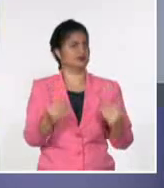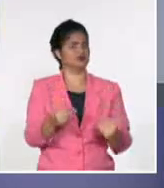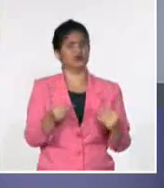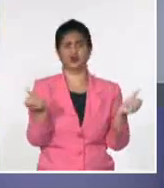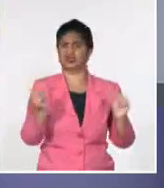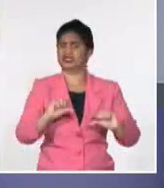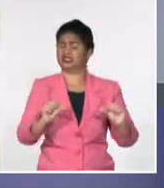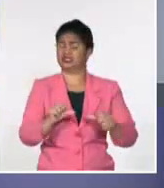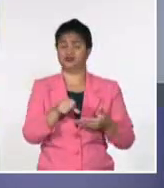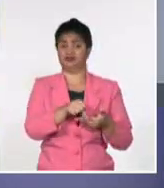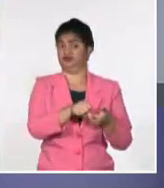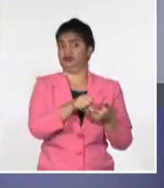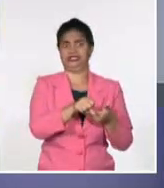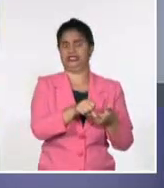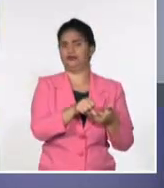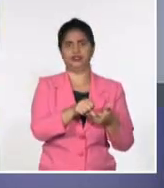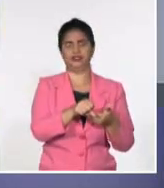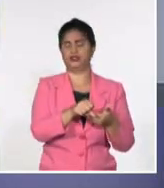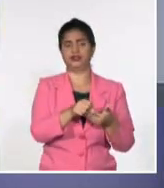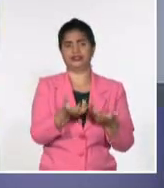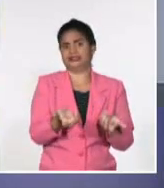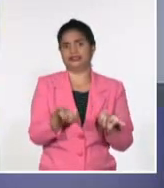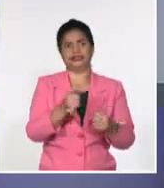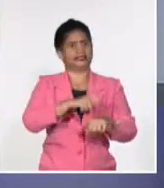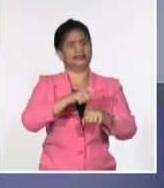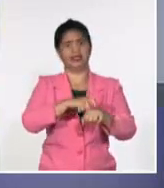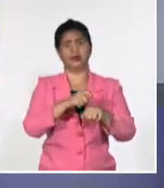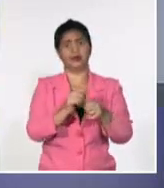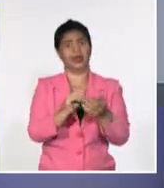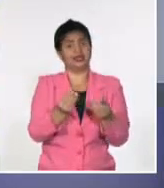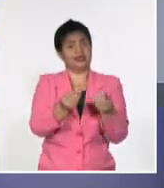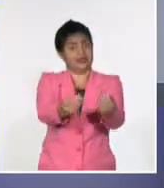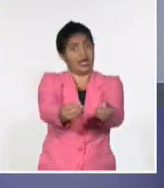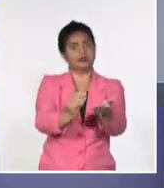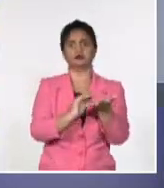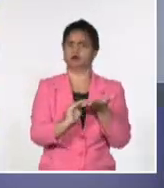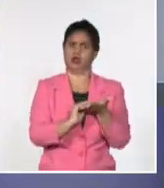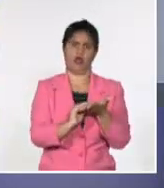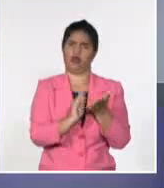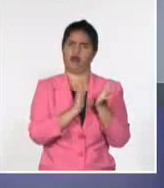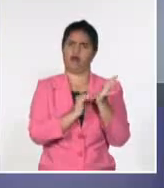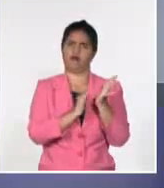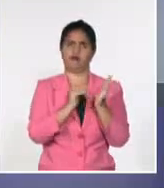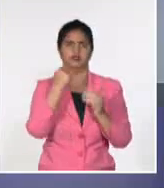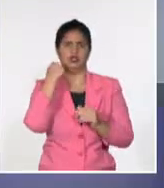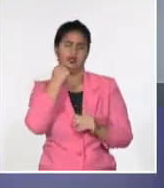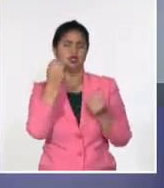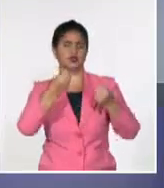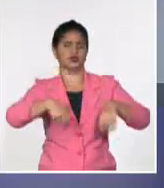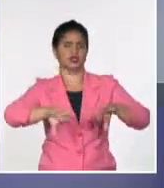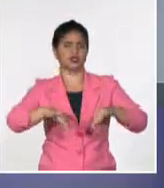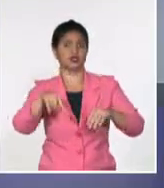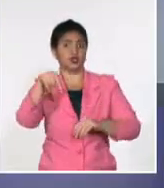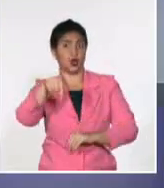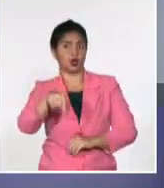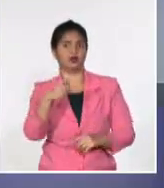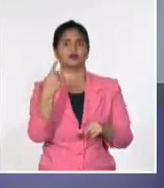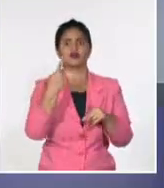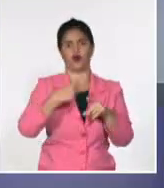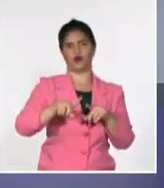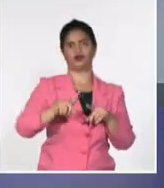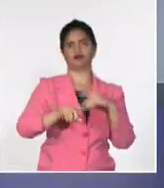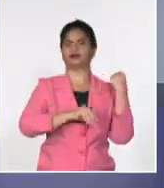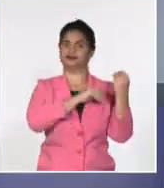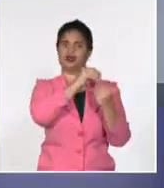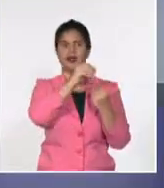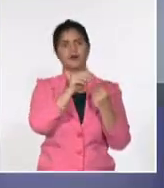producción provocaron su ausencia de las bodegas durante los primeros meses del año. La situación en la industria hoy es otra, así lo constató